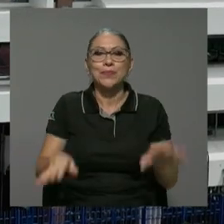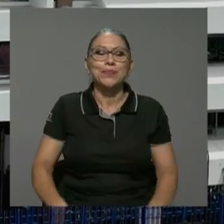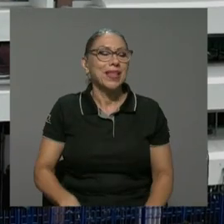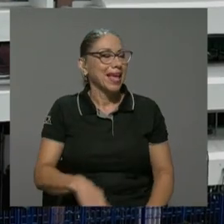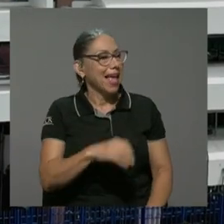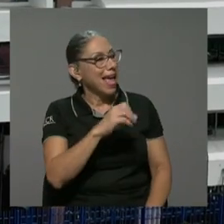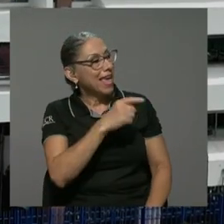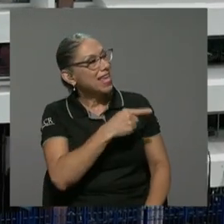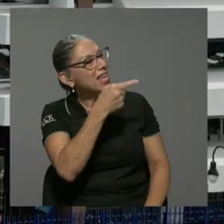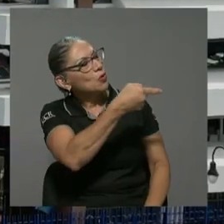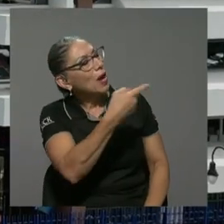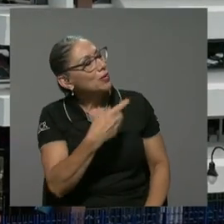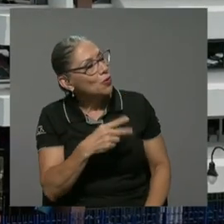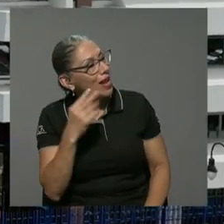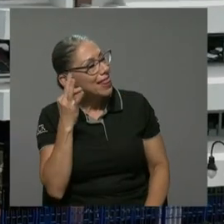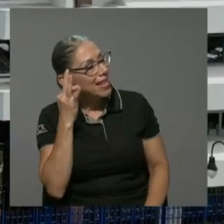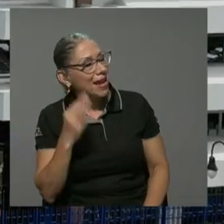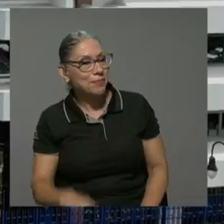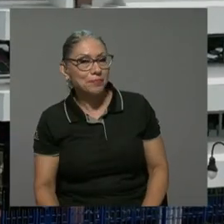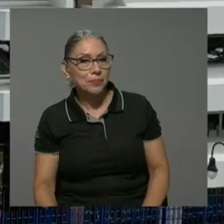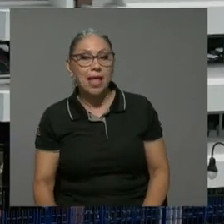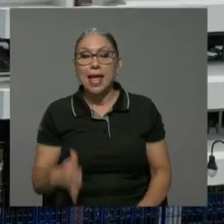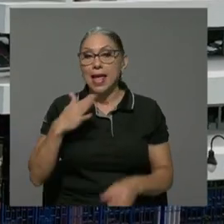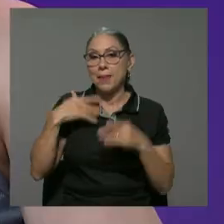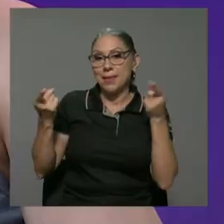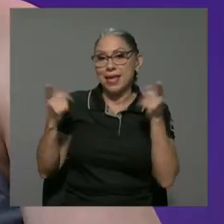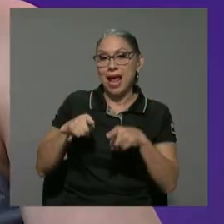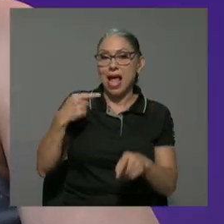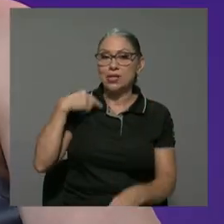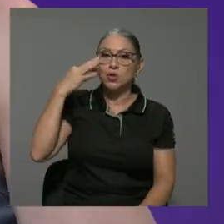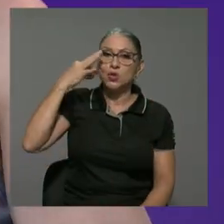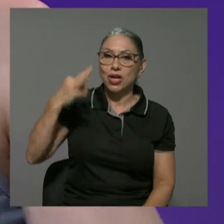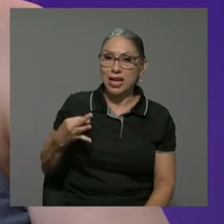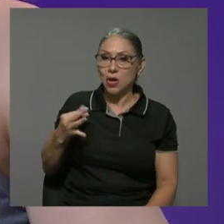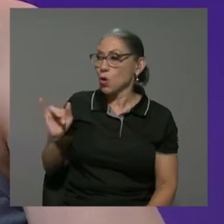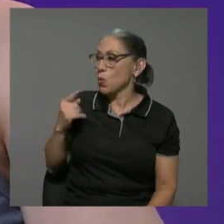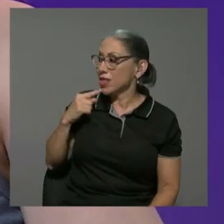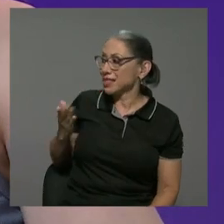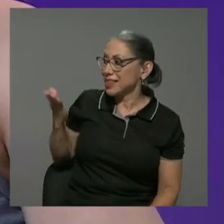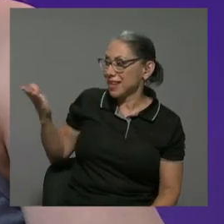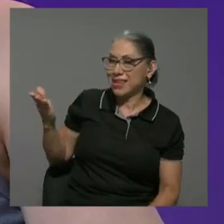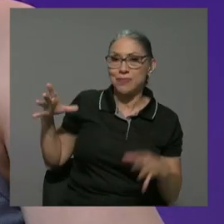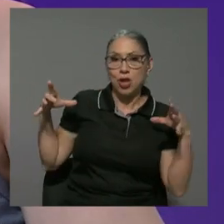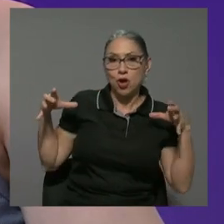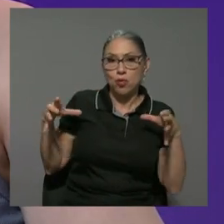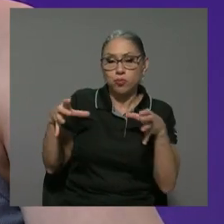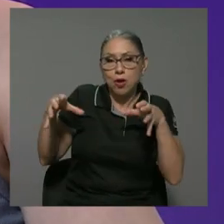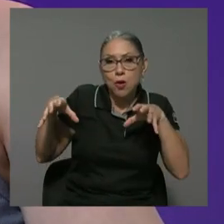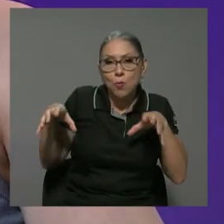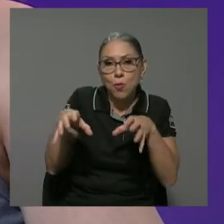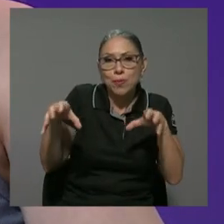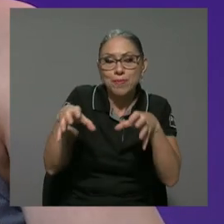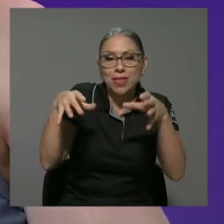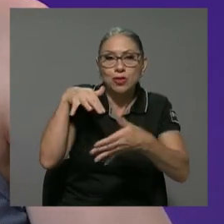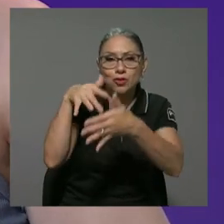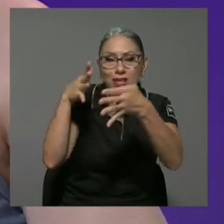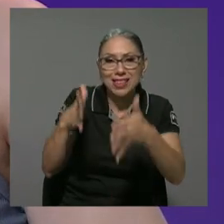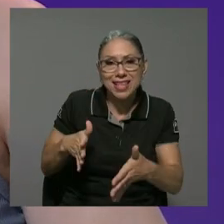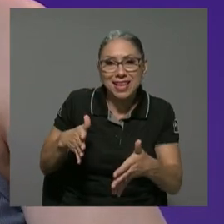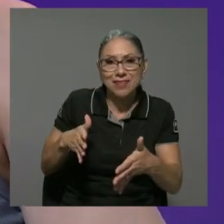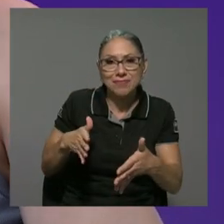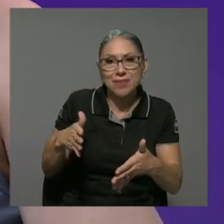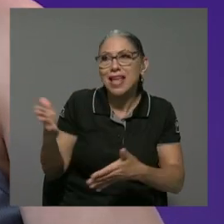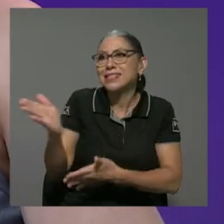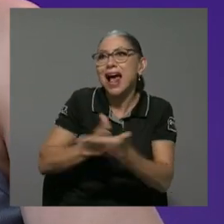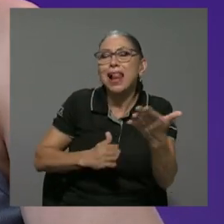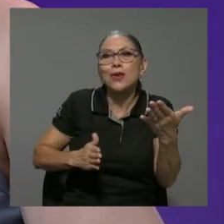Exacto. ¿Y en tu caso, Valentina? Bueno, en mi caso creo que, como dice André, el movimiento estudiantil es algo muy